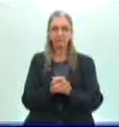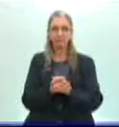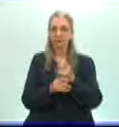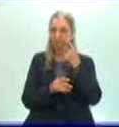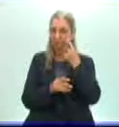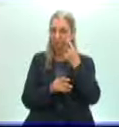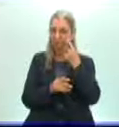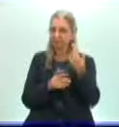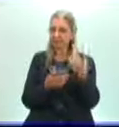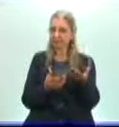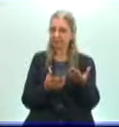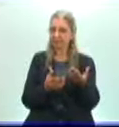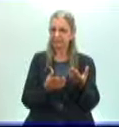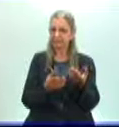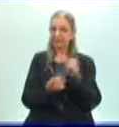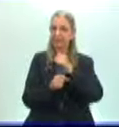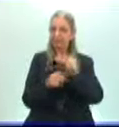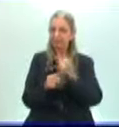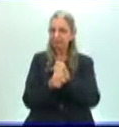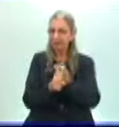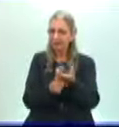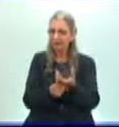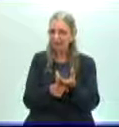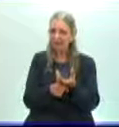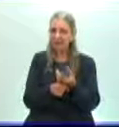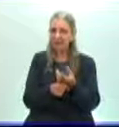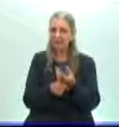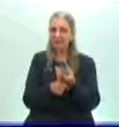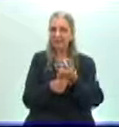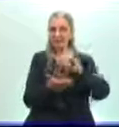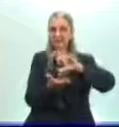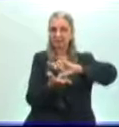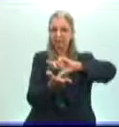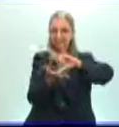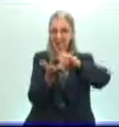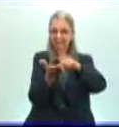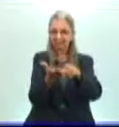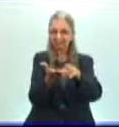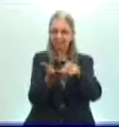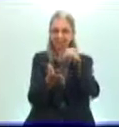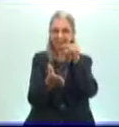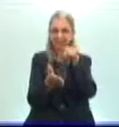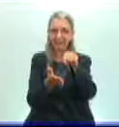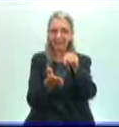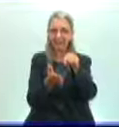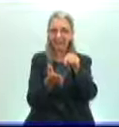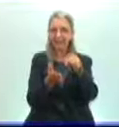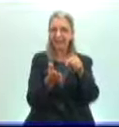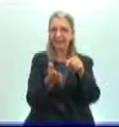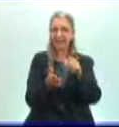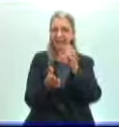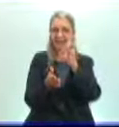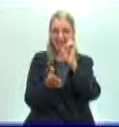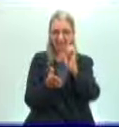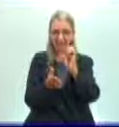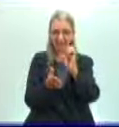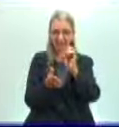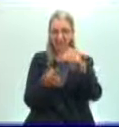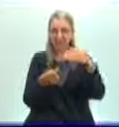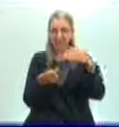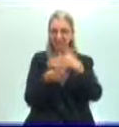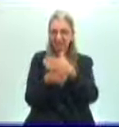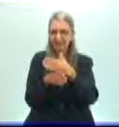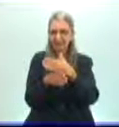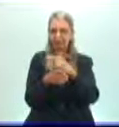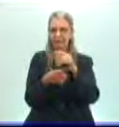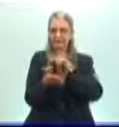detalle que vamos a utilizar ahora. Estamos en una semicircunferencia. Queda claro que es el centro de esta circunferencia